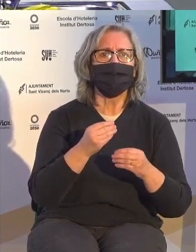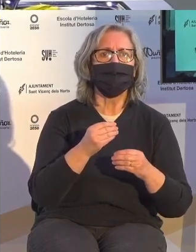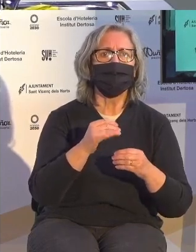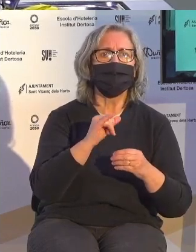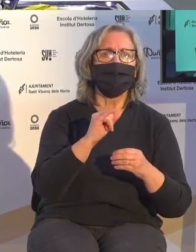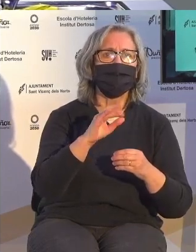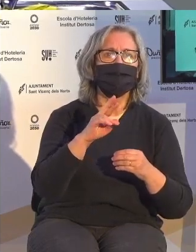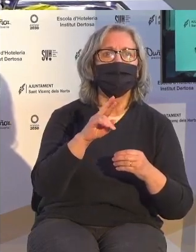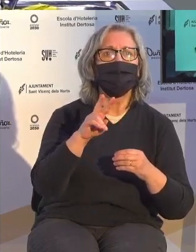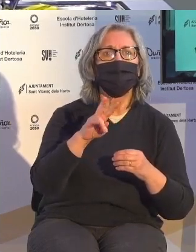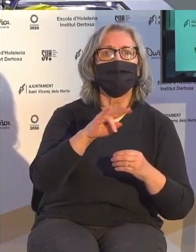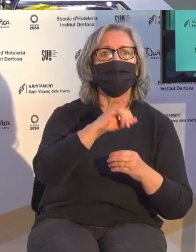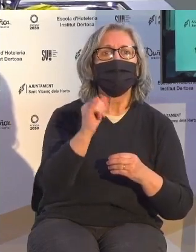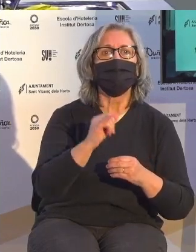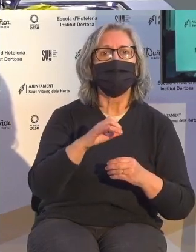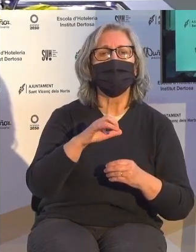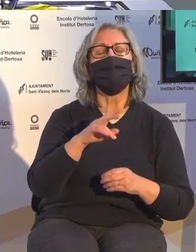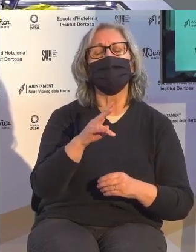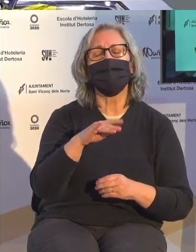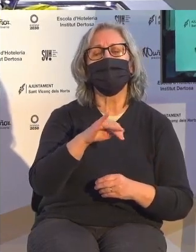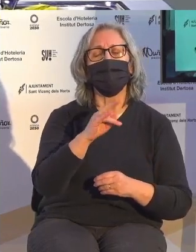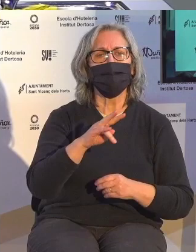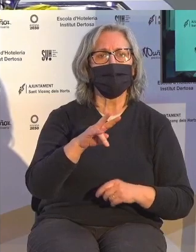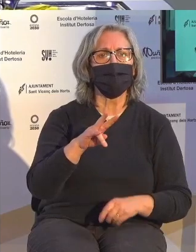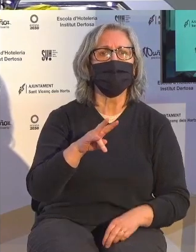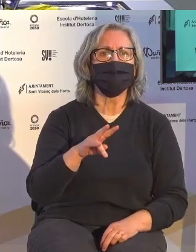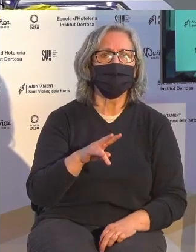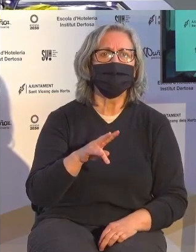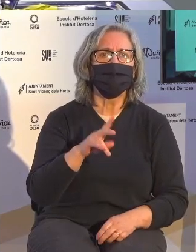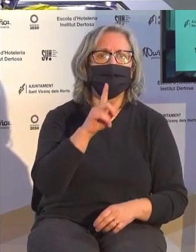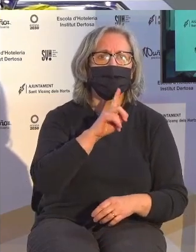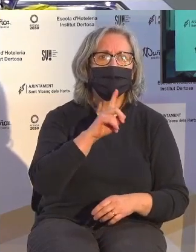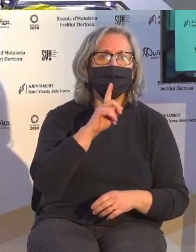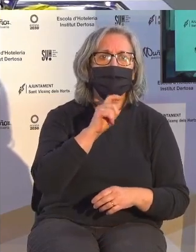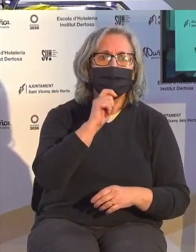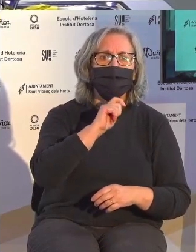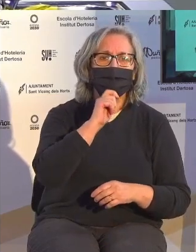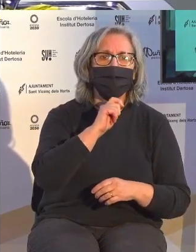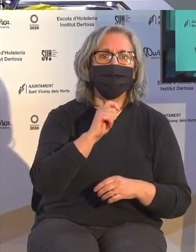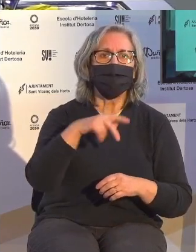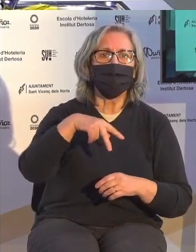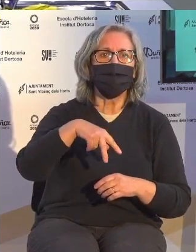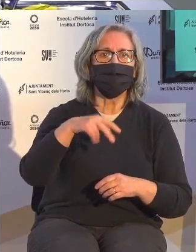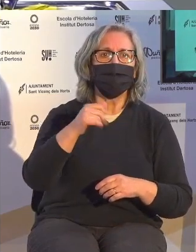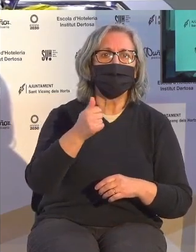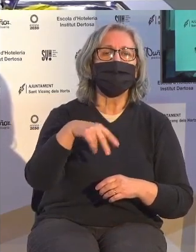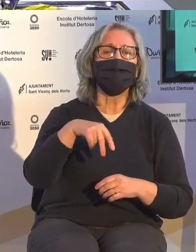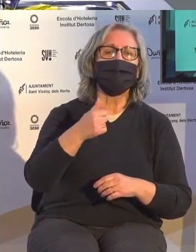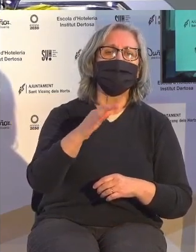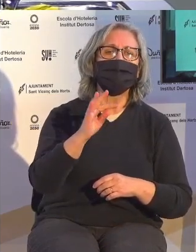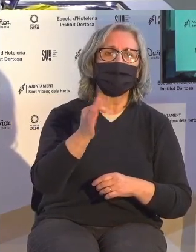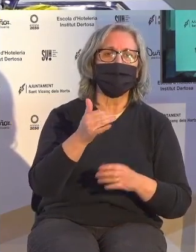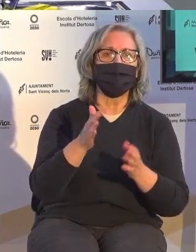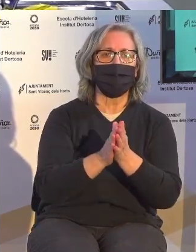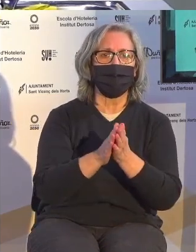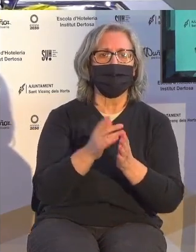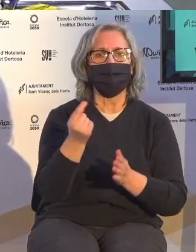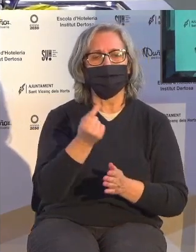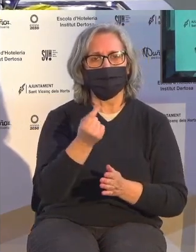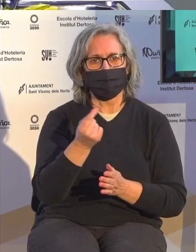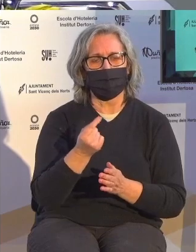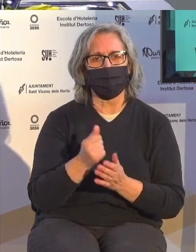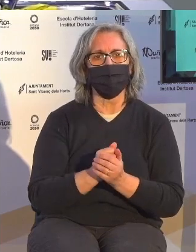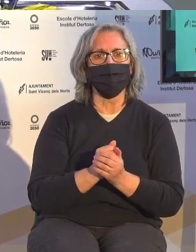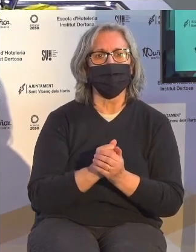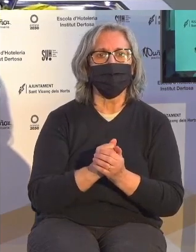fresas es un relato con base de nata y lo utilizó en el restaurante una máquina que se llama para